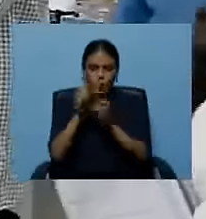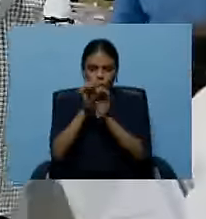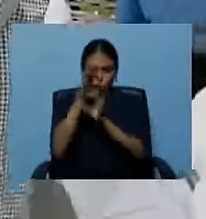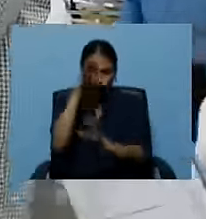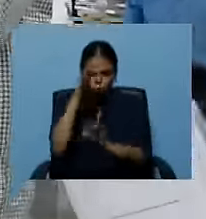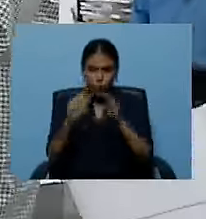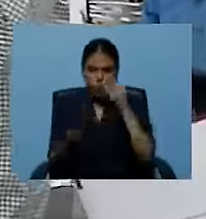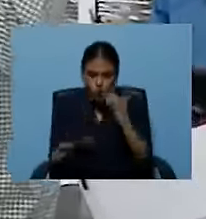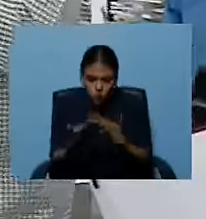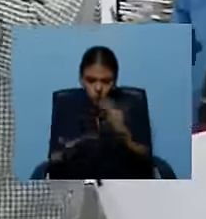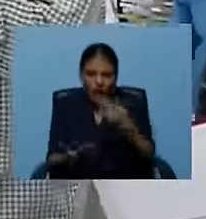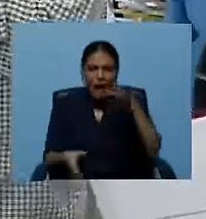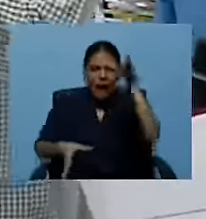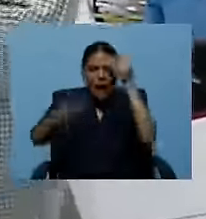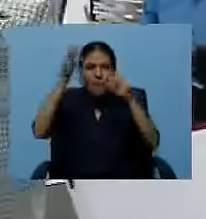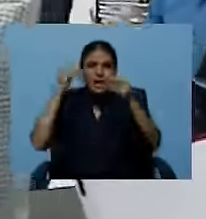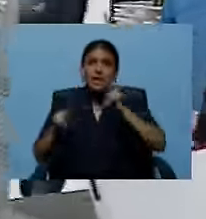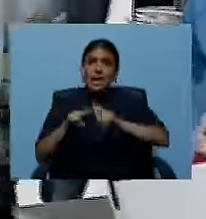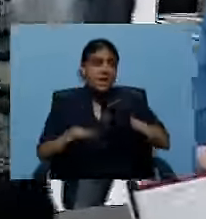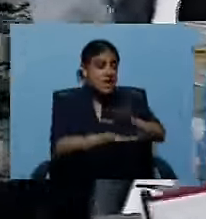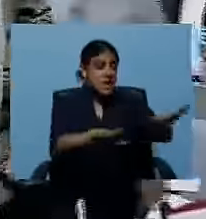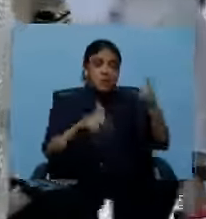año. Imagínate,